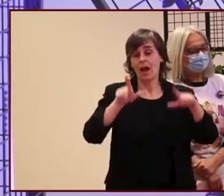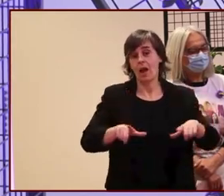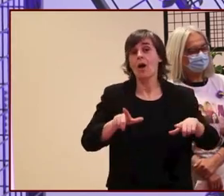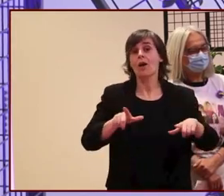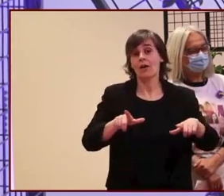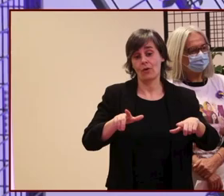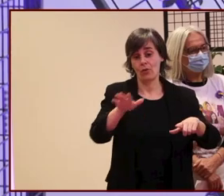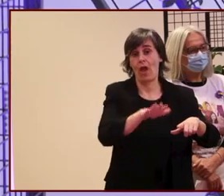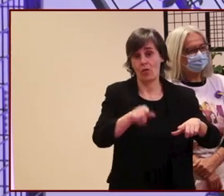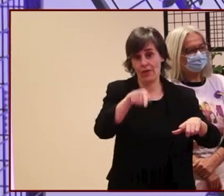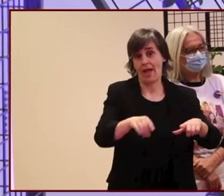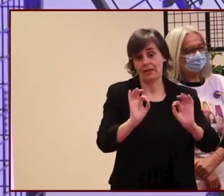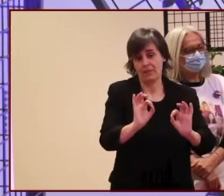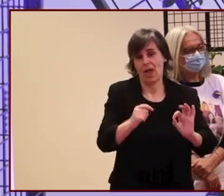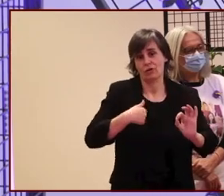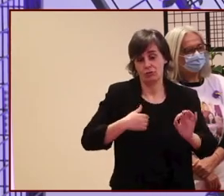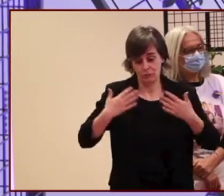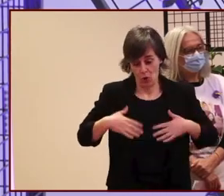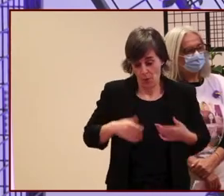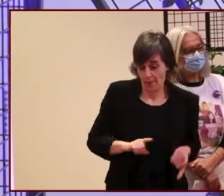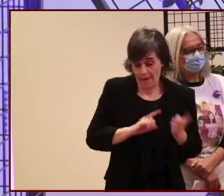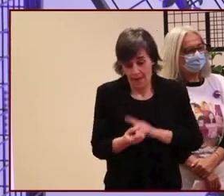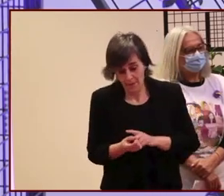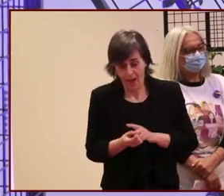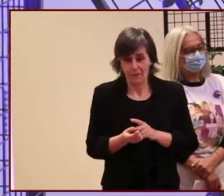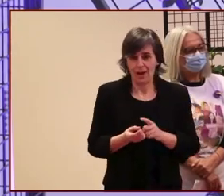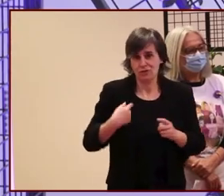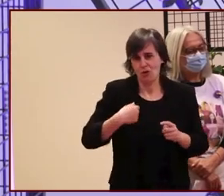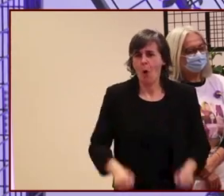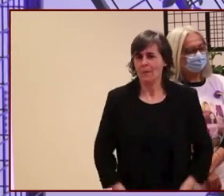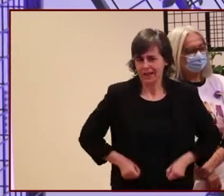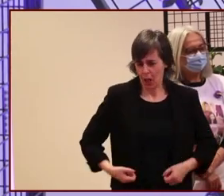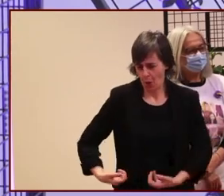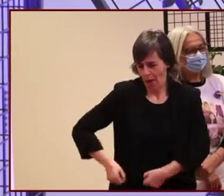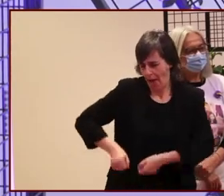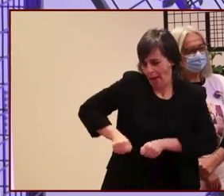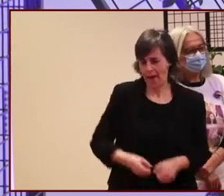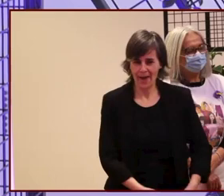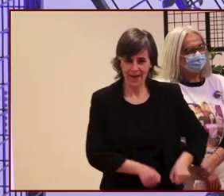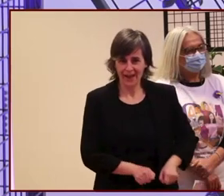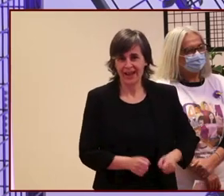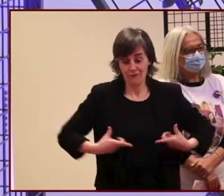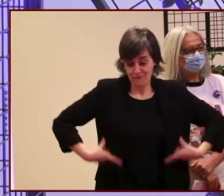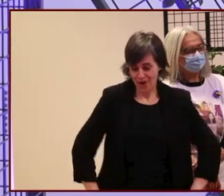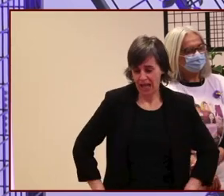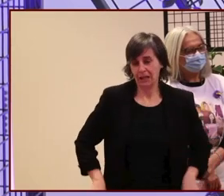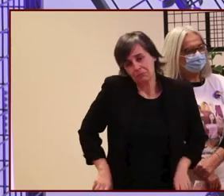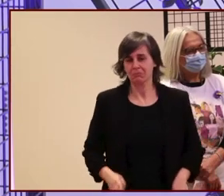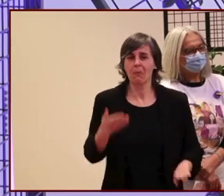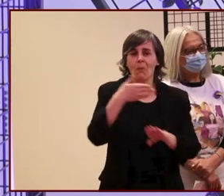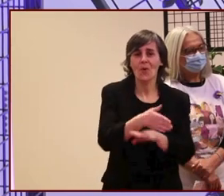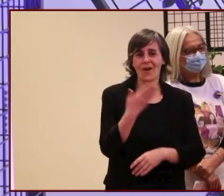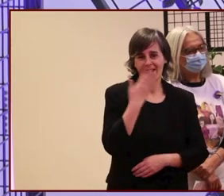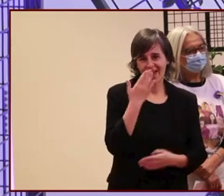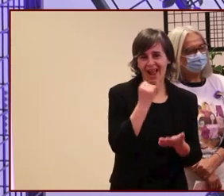remangado contaron para arriba ponía un más allá de ala adentro de la escuela y así formas las cosas